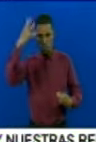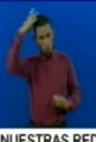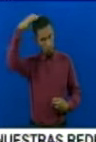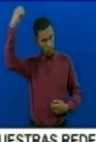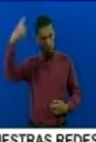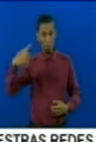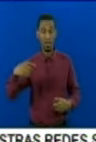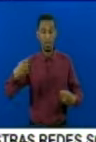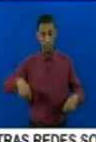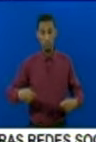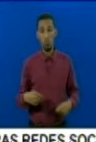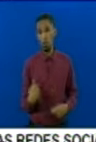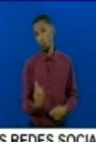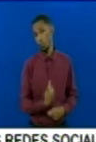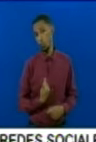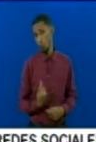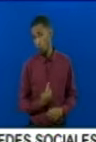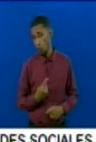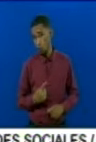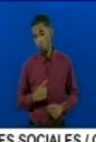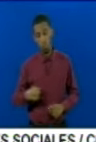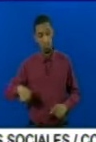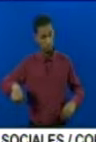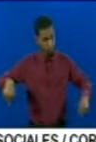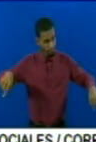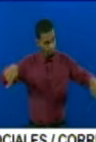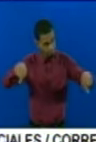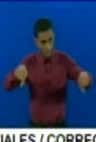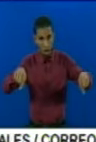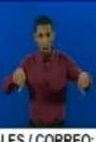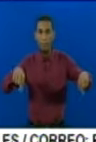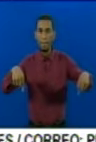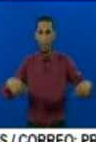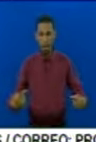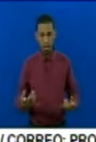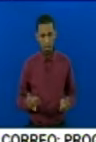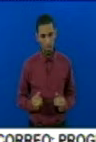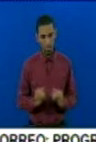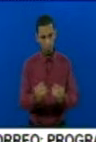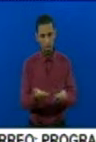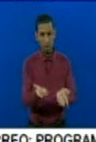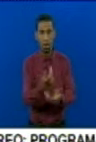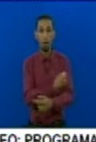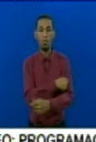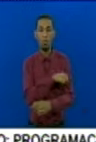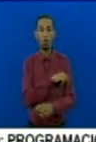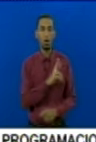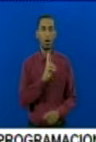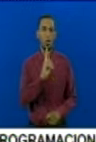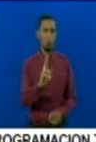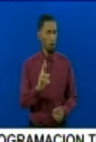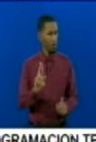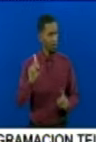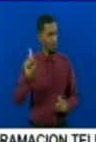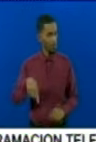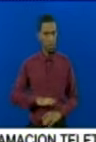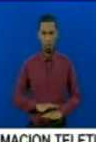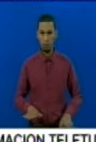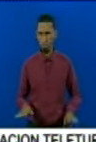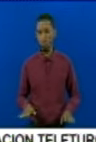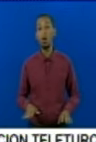parte de la dirección del gobierno de nuestro país, y la respuesta fue directa aquí en Santiago de Cuba.